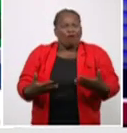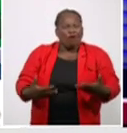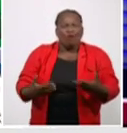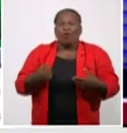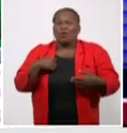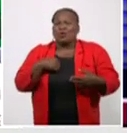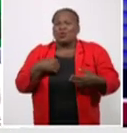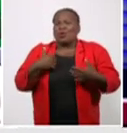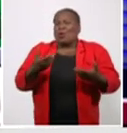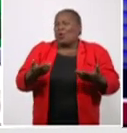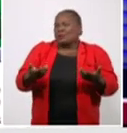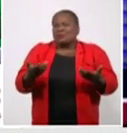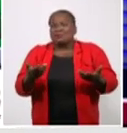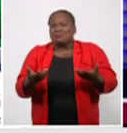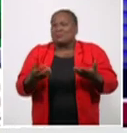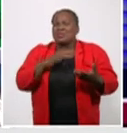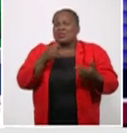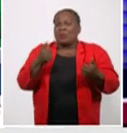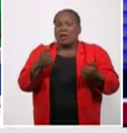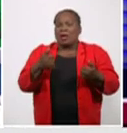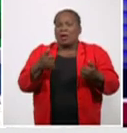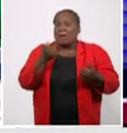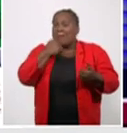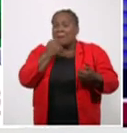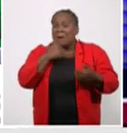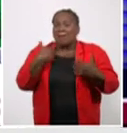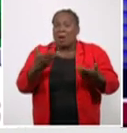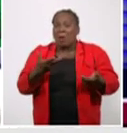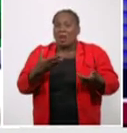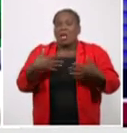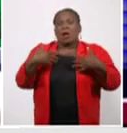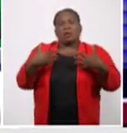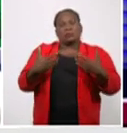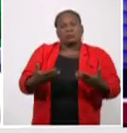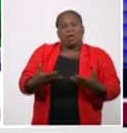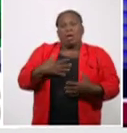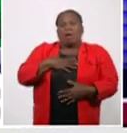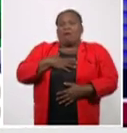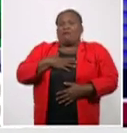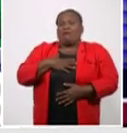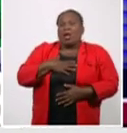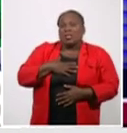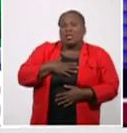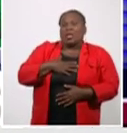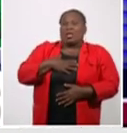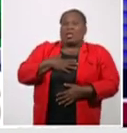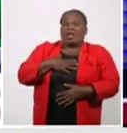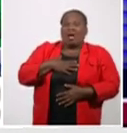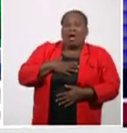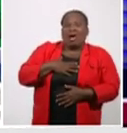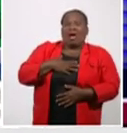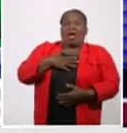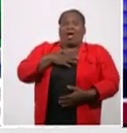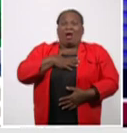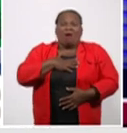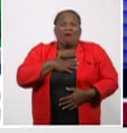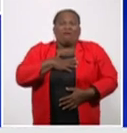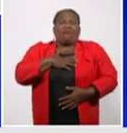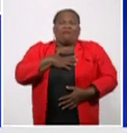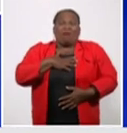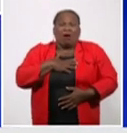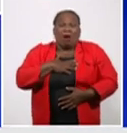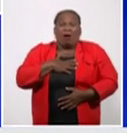son la fatiga, cansancio, que es lo que más te explican las personas, la falta de aire al respirar,